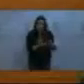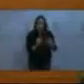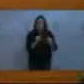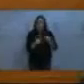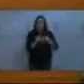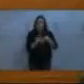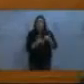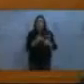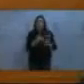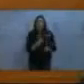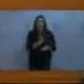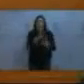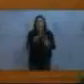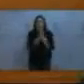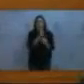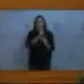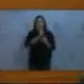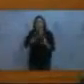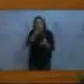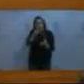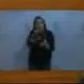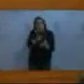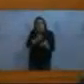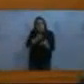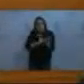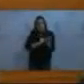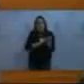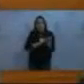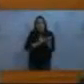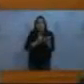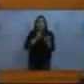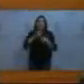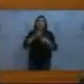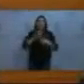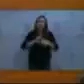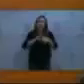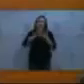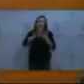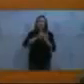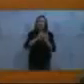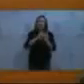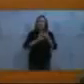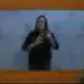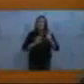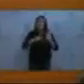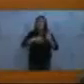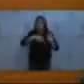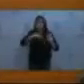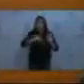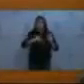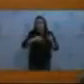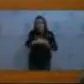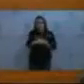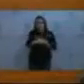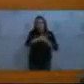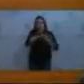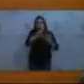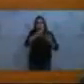bolsas de empleo para la contratación de personal sanitario por categoría y especialidad. Con ellas podrá acceder a estas plazas